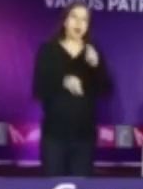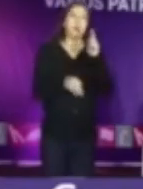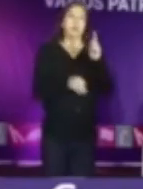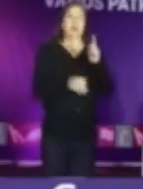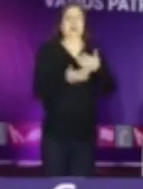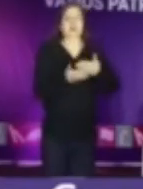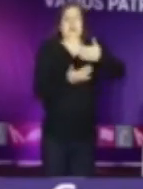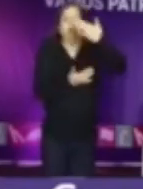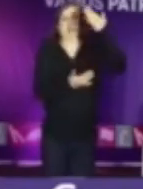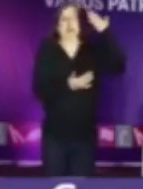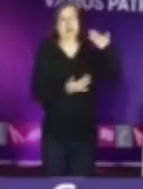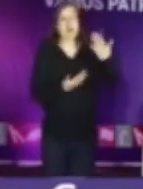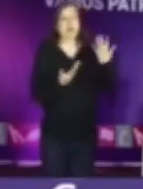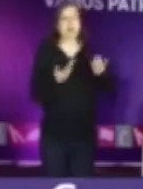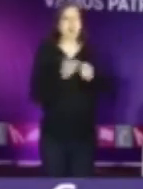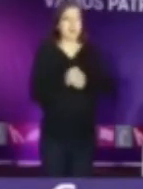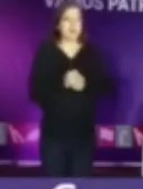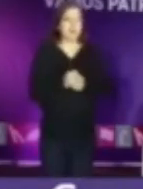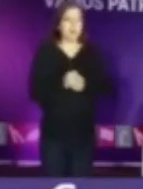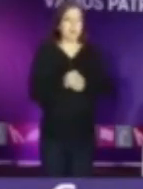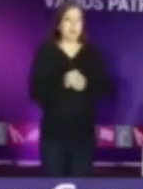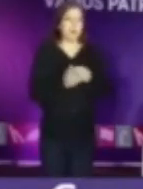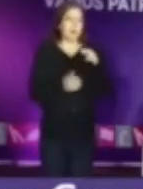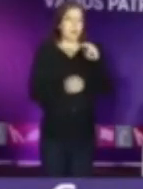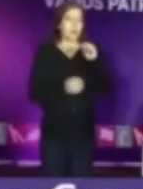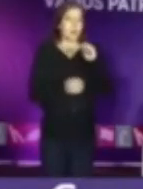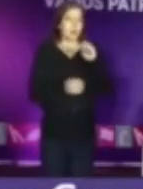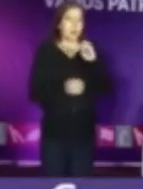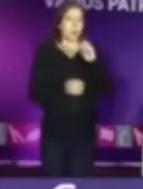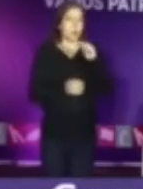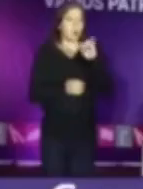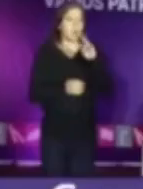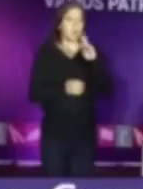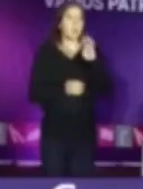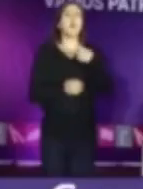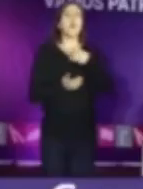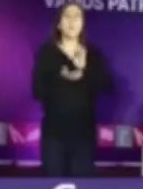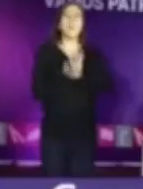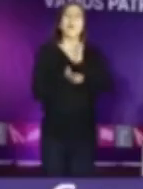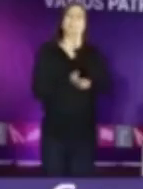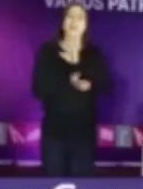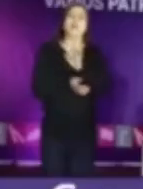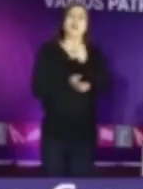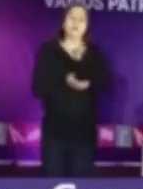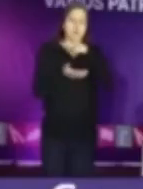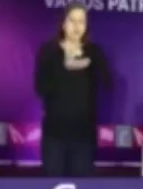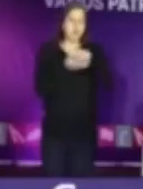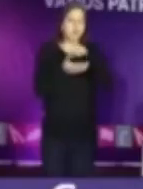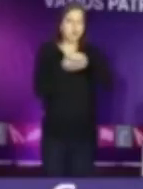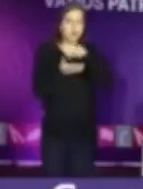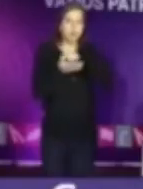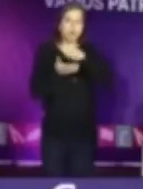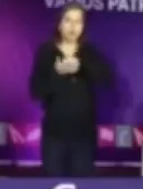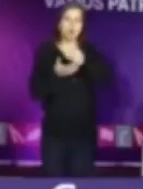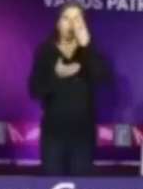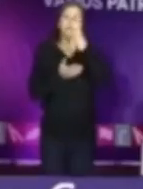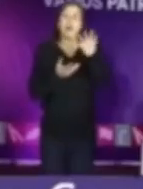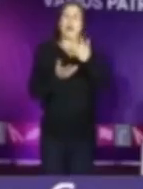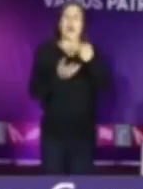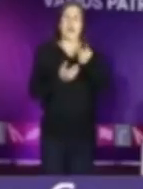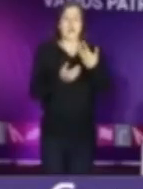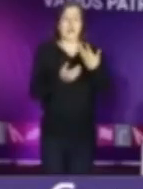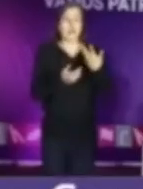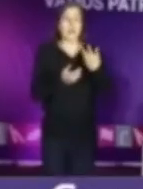linotipo. Desde el linotipo mandábamos nuestros reportes con el teletipo, había que ponchar.